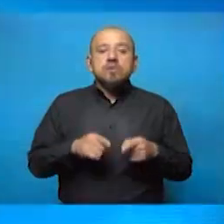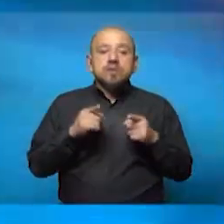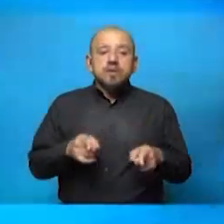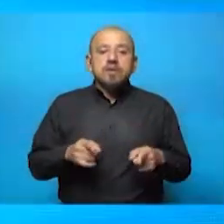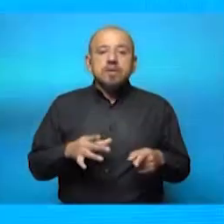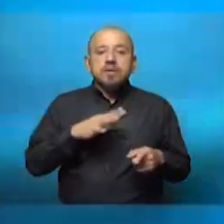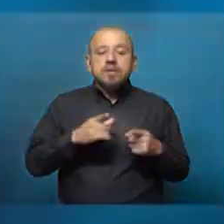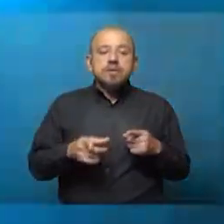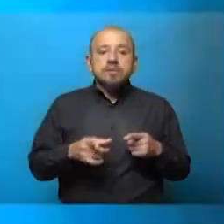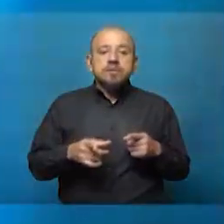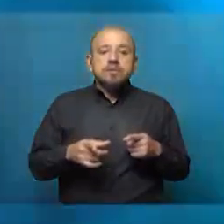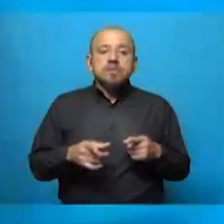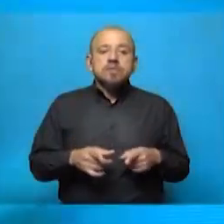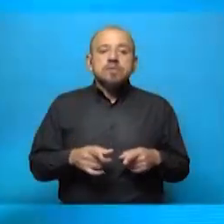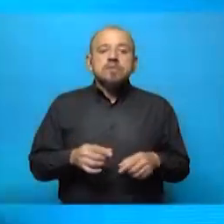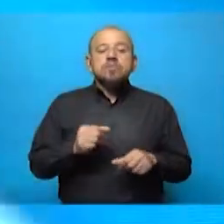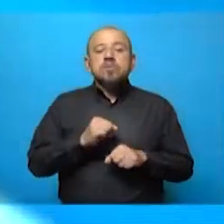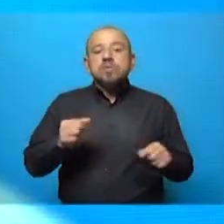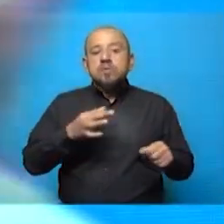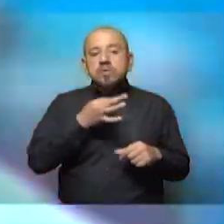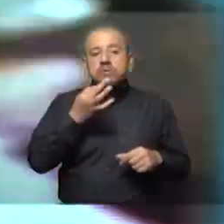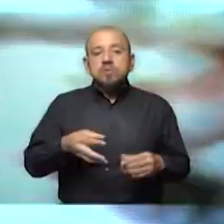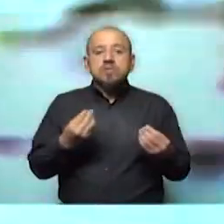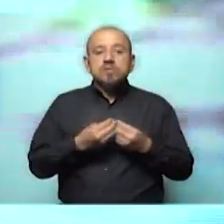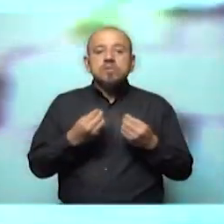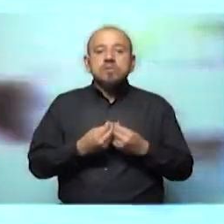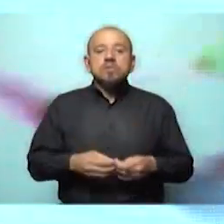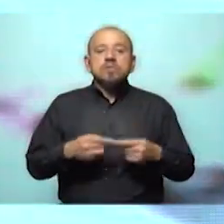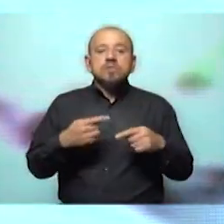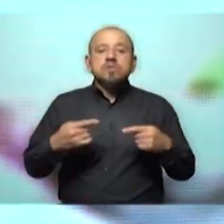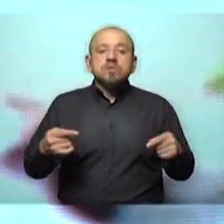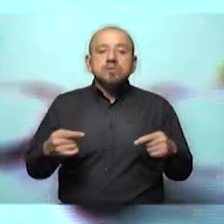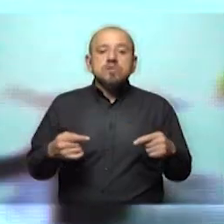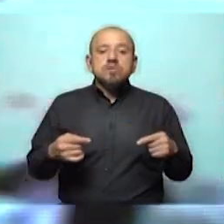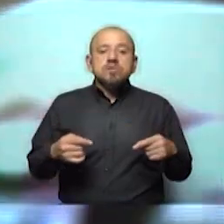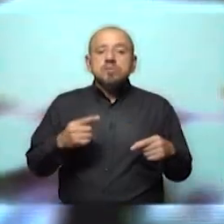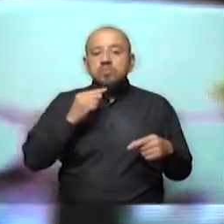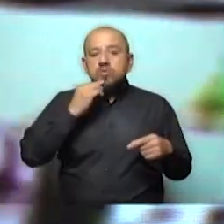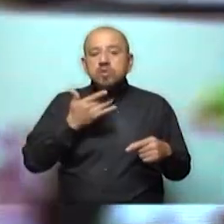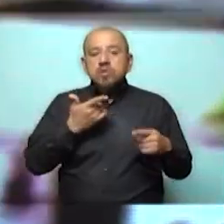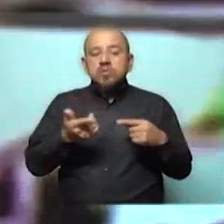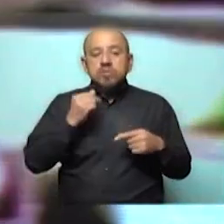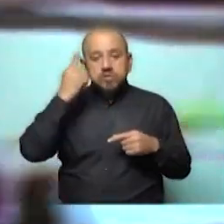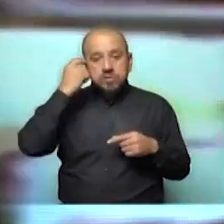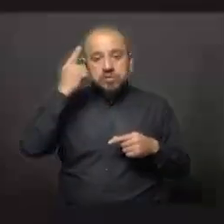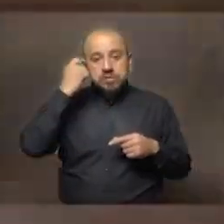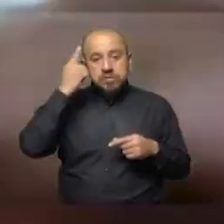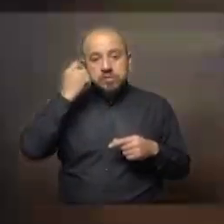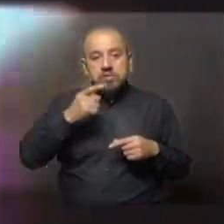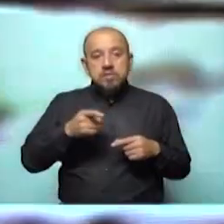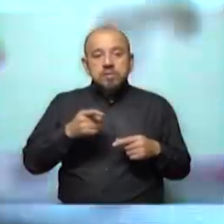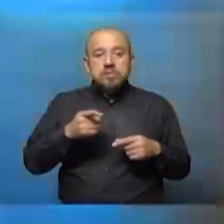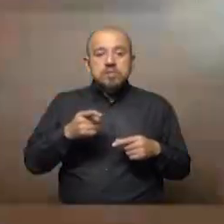este Bueno podemos hablar de un montón de cosas pero por ejemplo desde la experiencia este